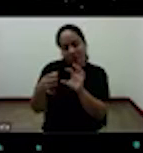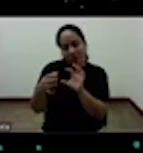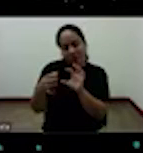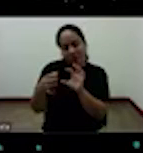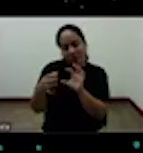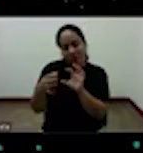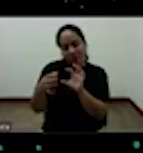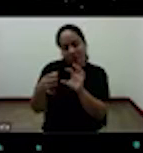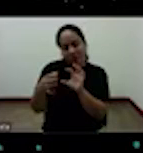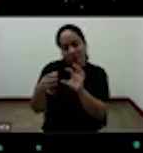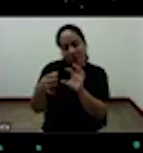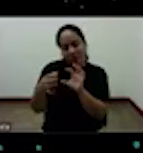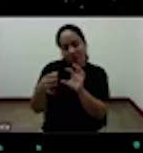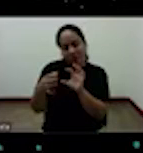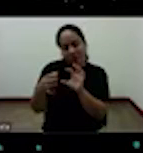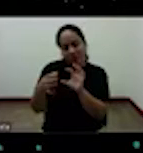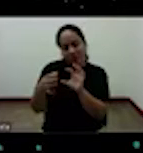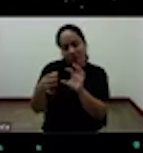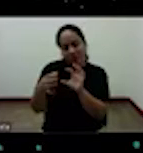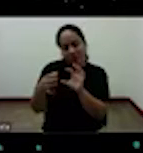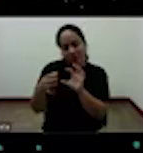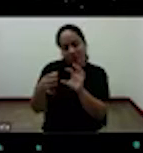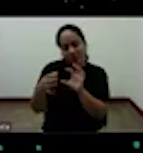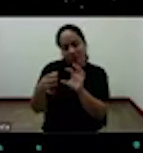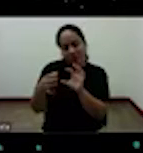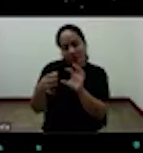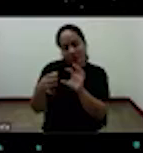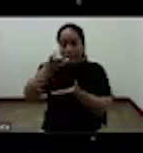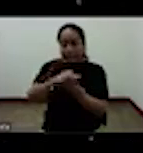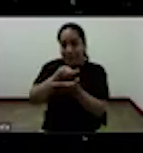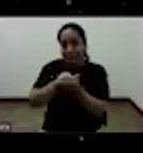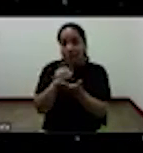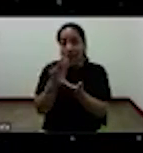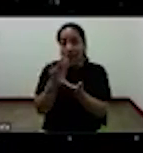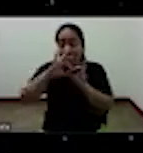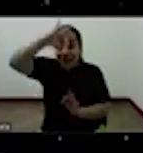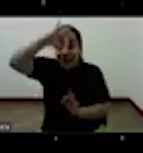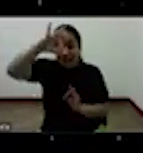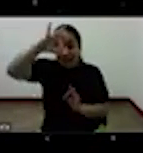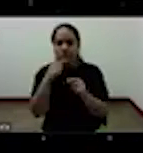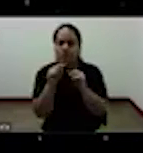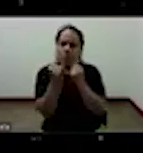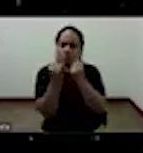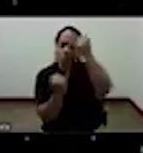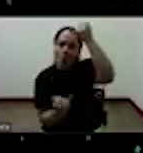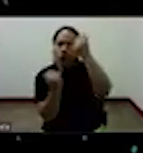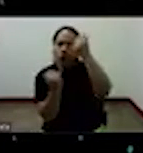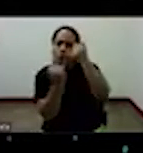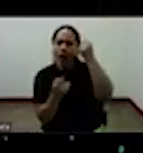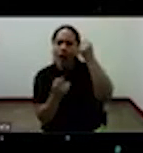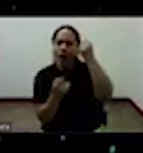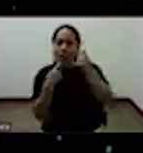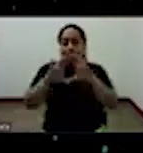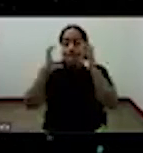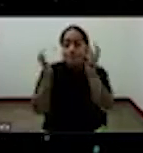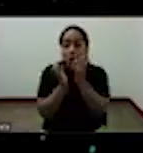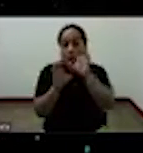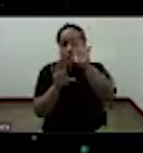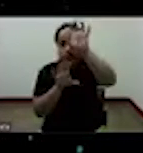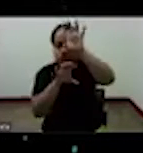suena. Y esta publicación que se llama Pedazos de Mundo tiene que ver con un